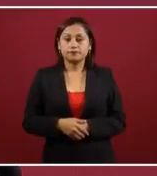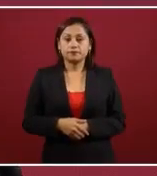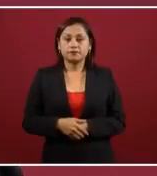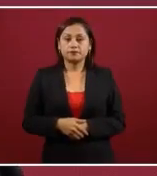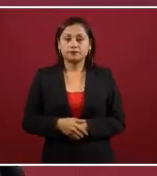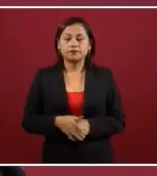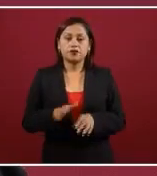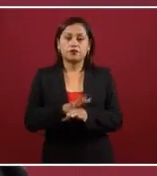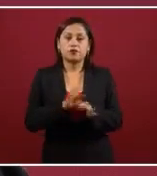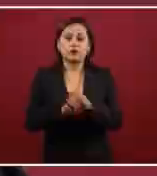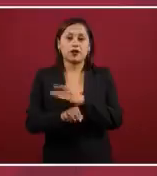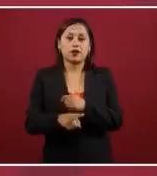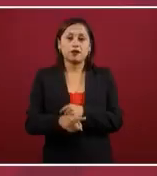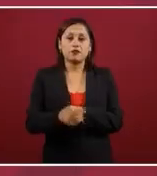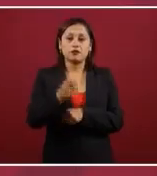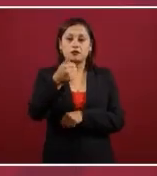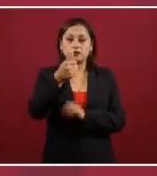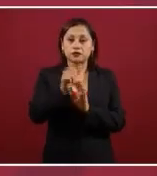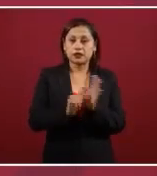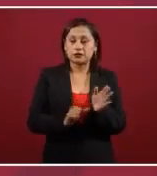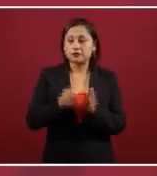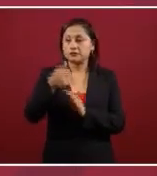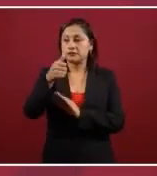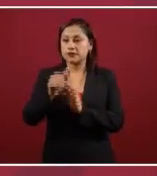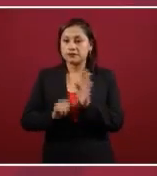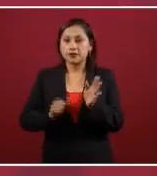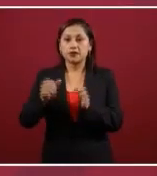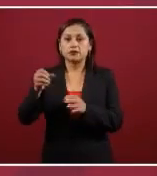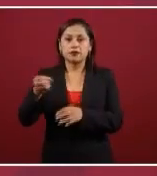cada 6 meses, pues que tengan un congreso cada año.